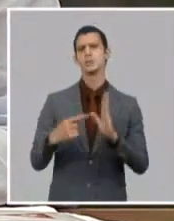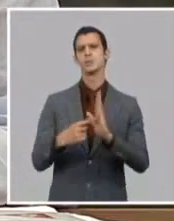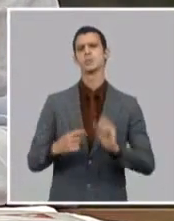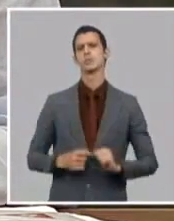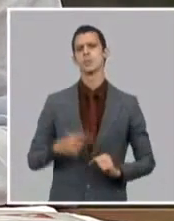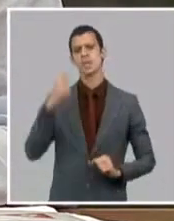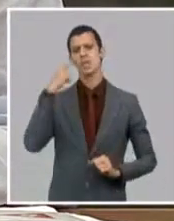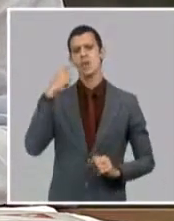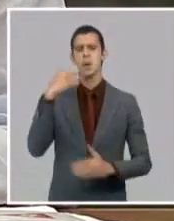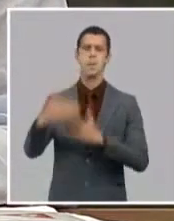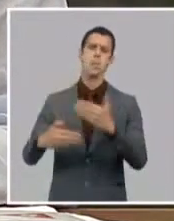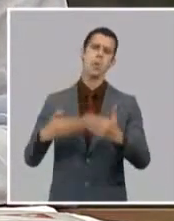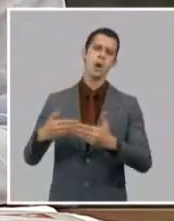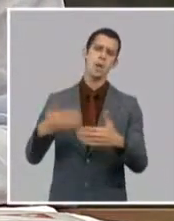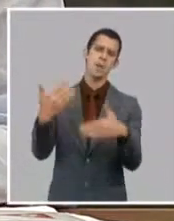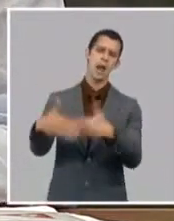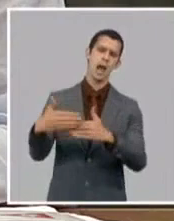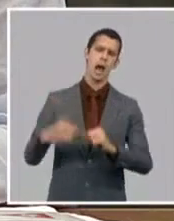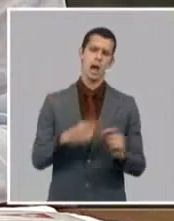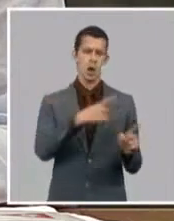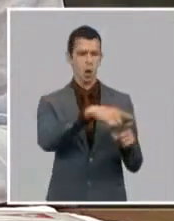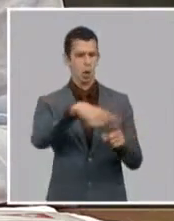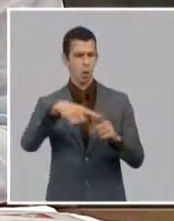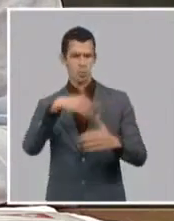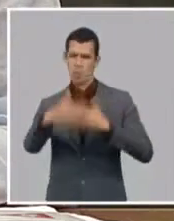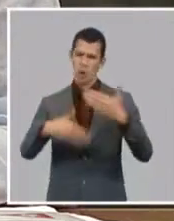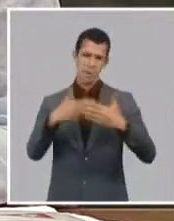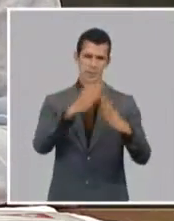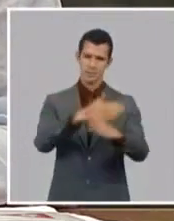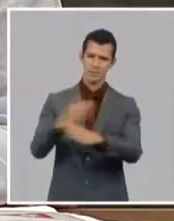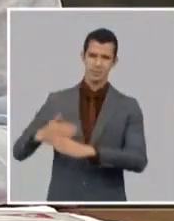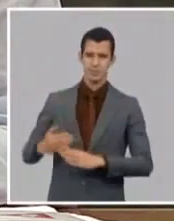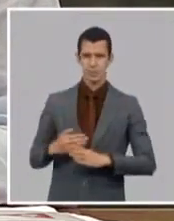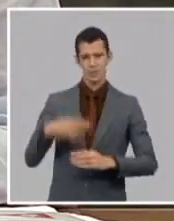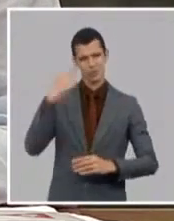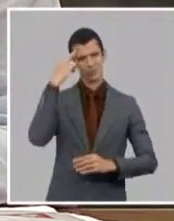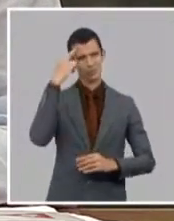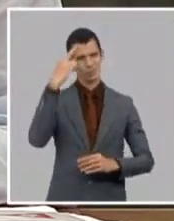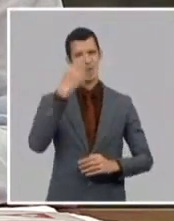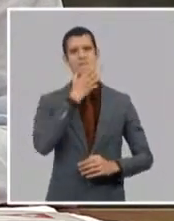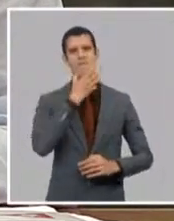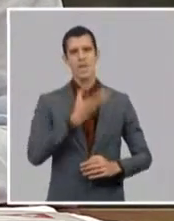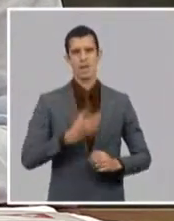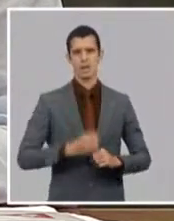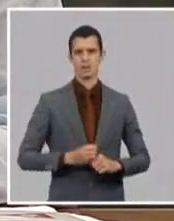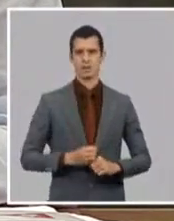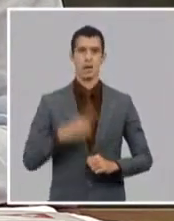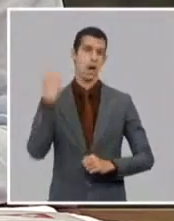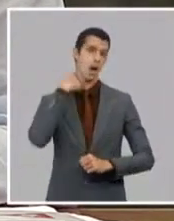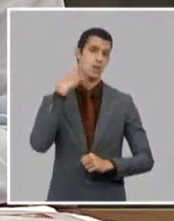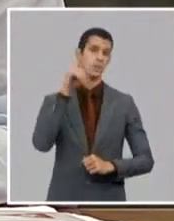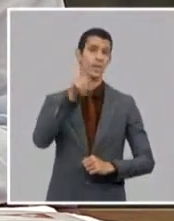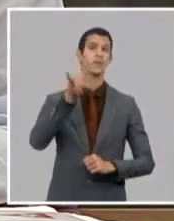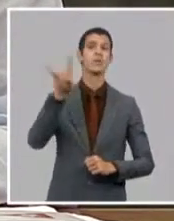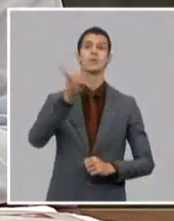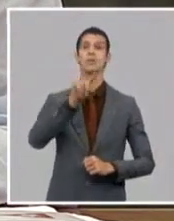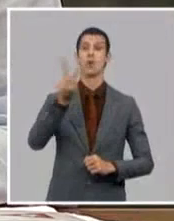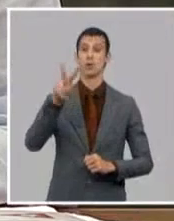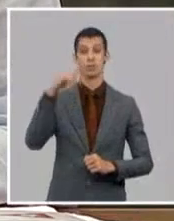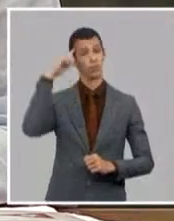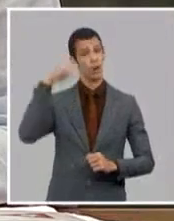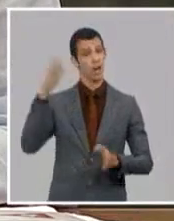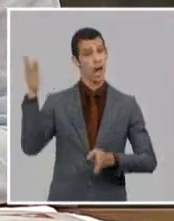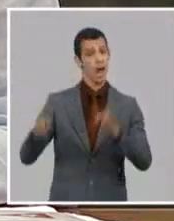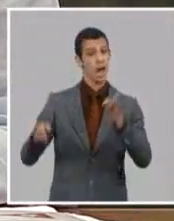a colación quiero traer ideas de Fidel en 1992, periodo especial. Fidel decía,